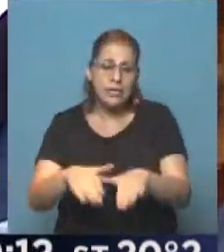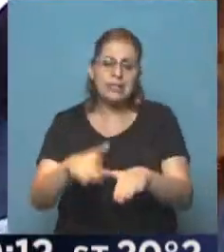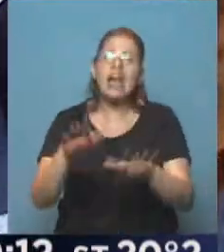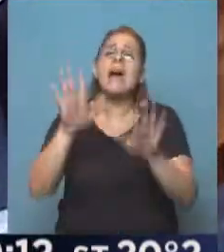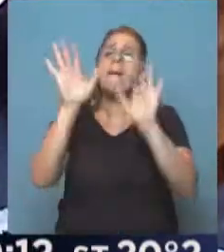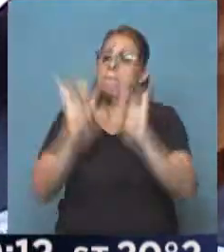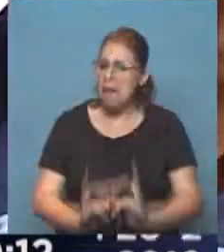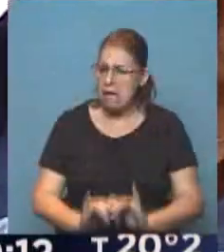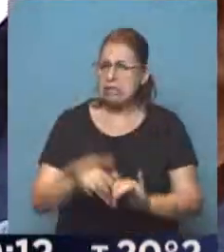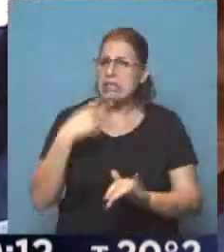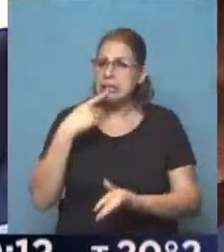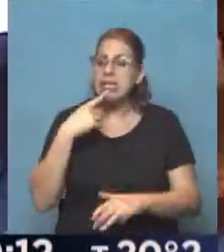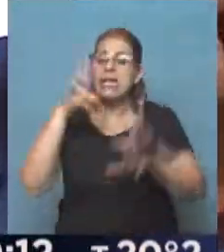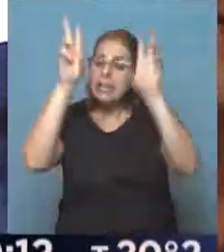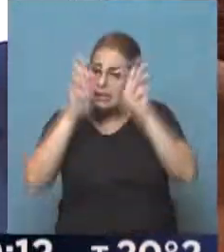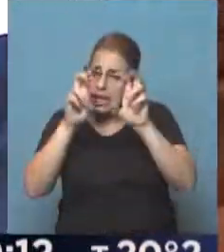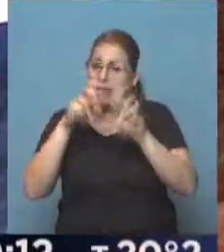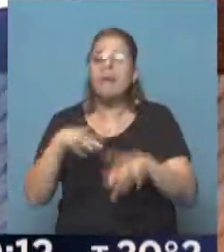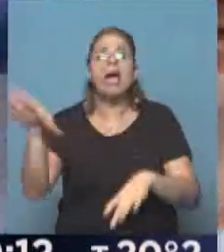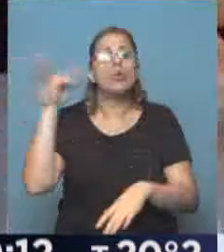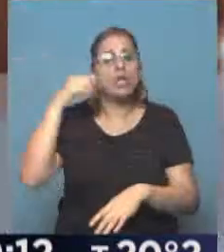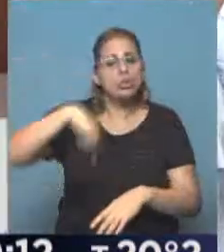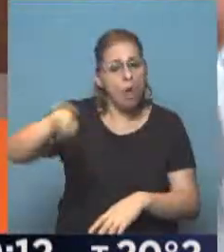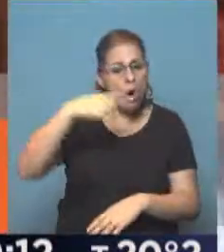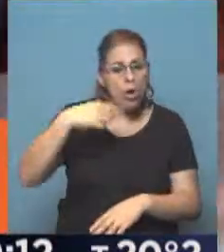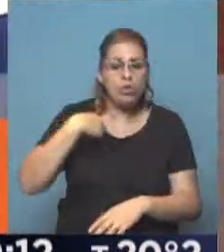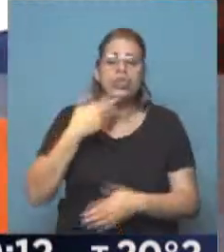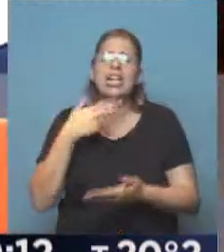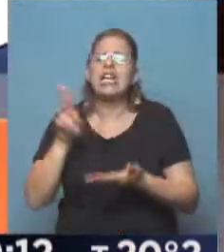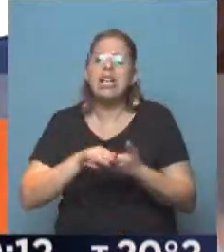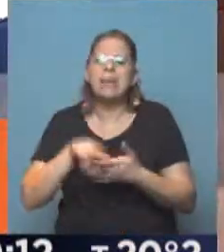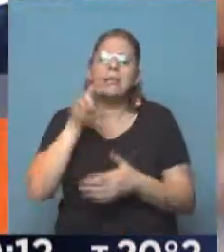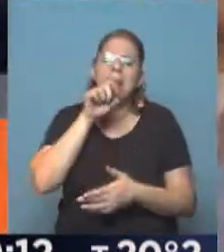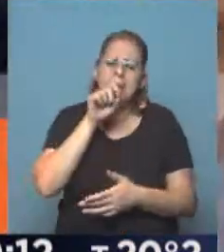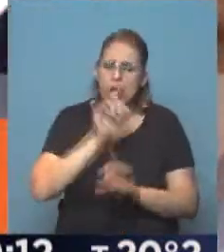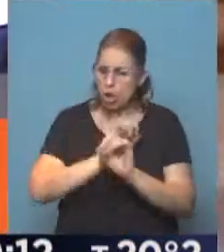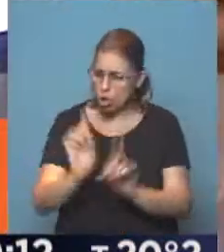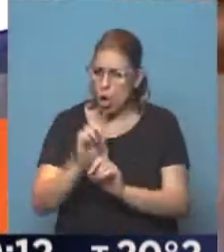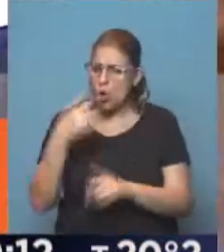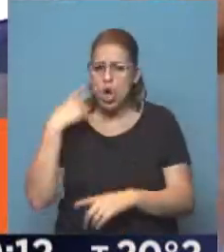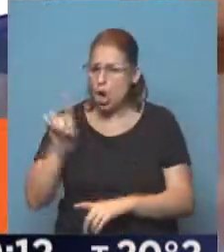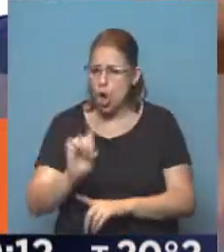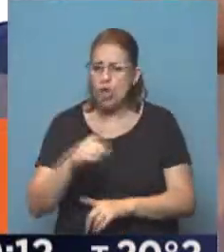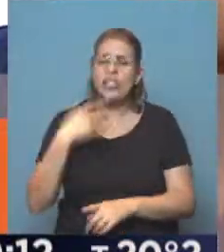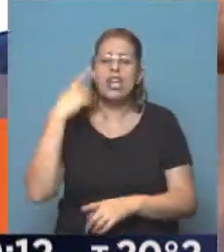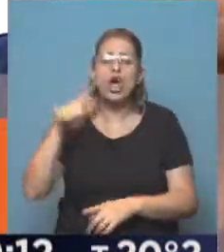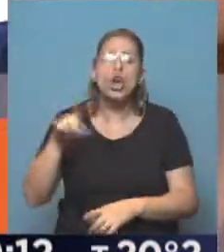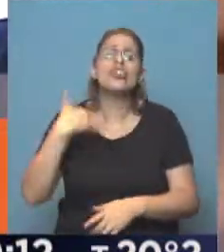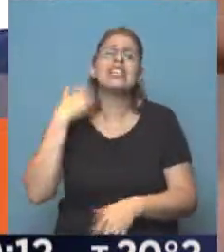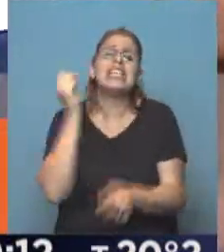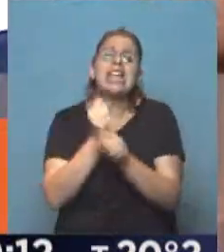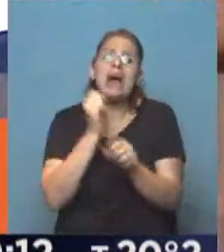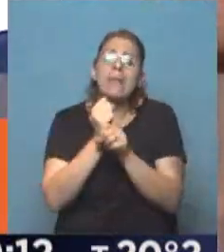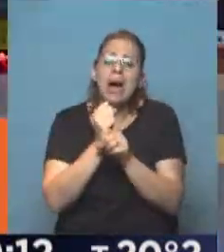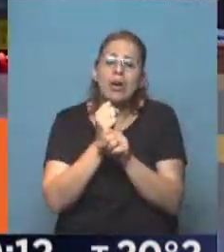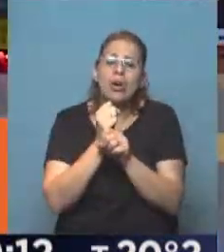atiendan este tema, escúchennos, no repitan como loro, no conocen la actividad, no conocen la industria, hay un